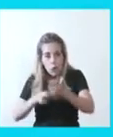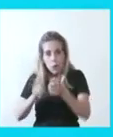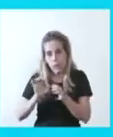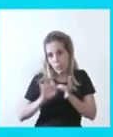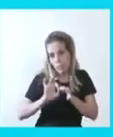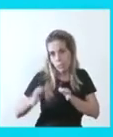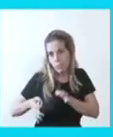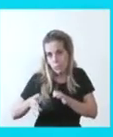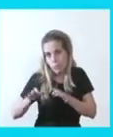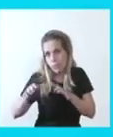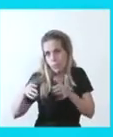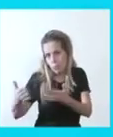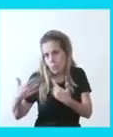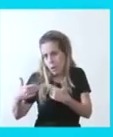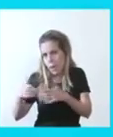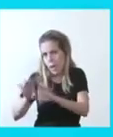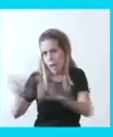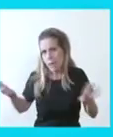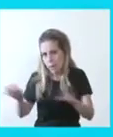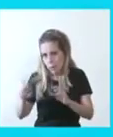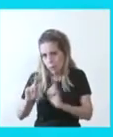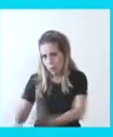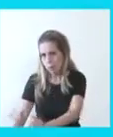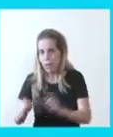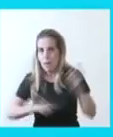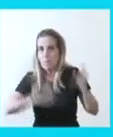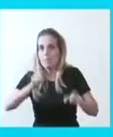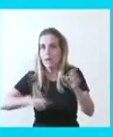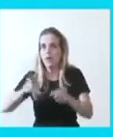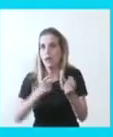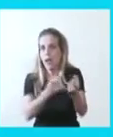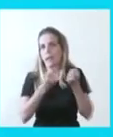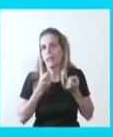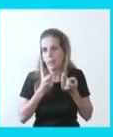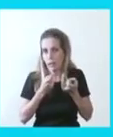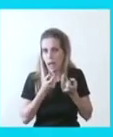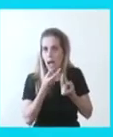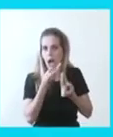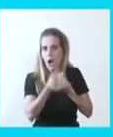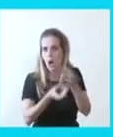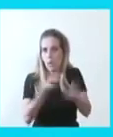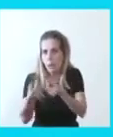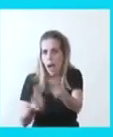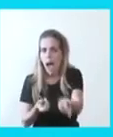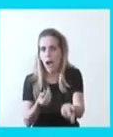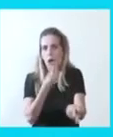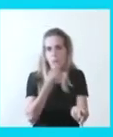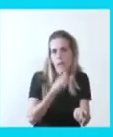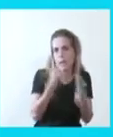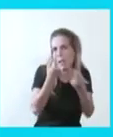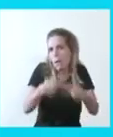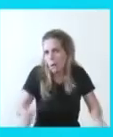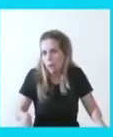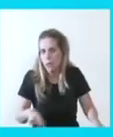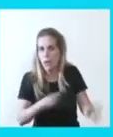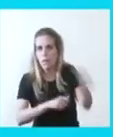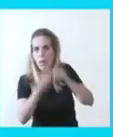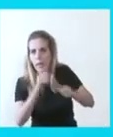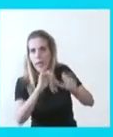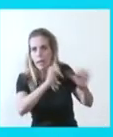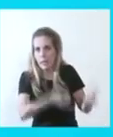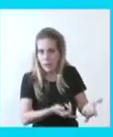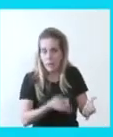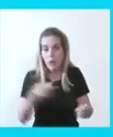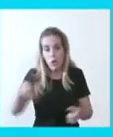no van a padecer ningún tipo de cierre, porque la gente además tiene que seguir consumiendo, comprando sus cosas, y lo único que nosotros